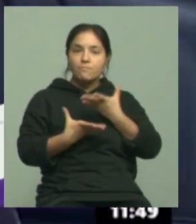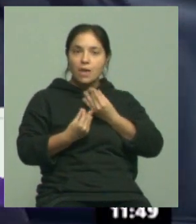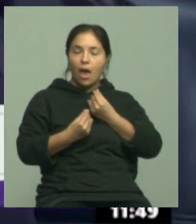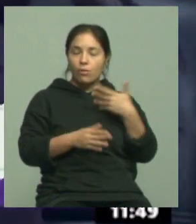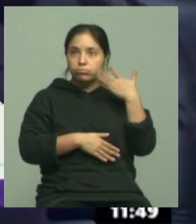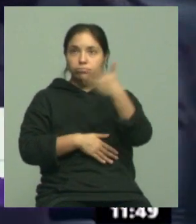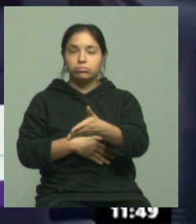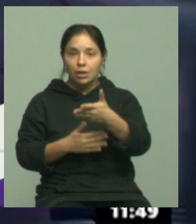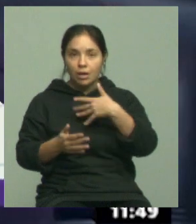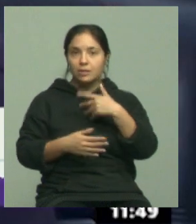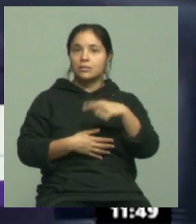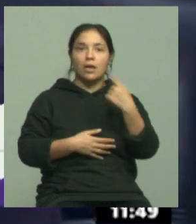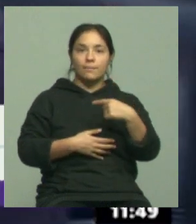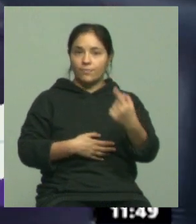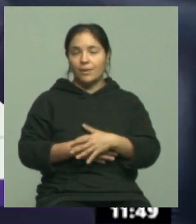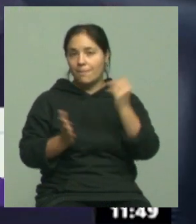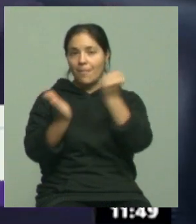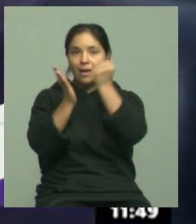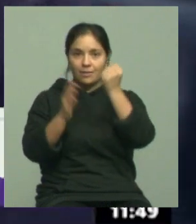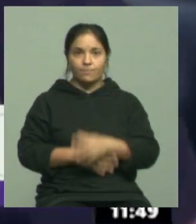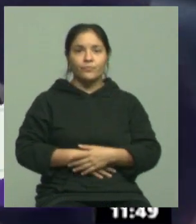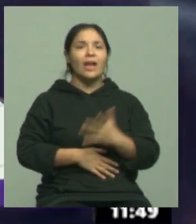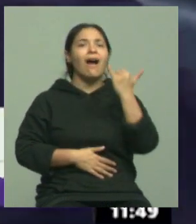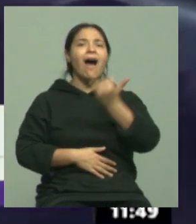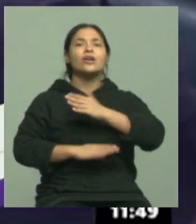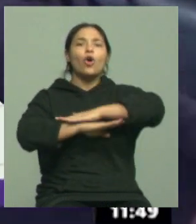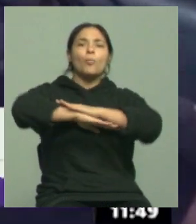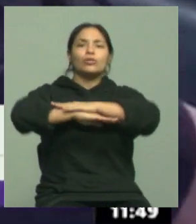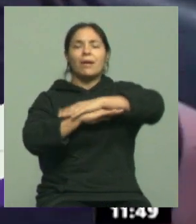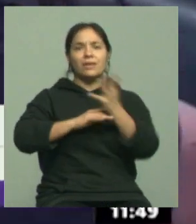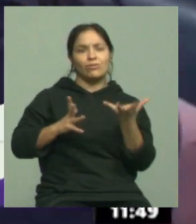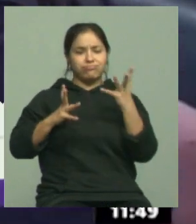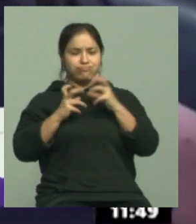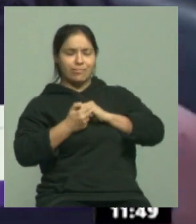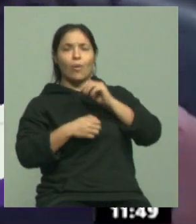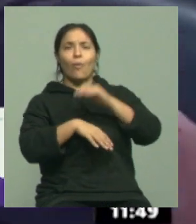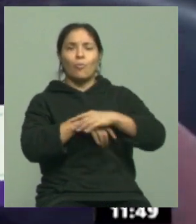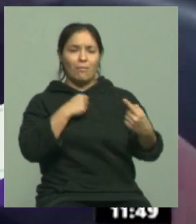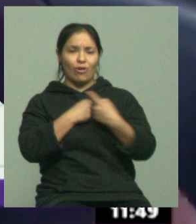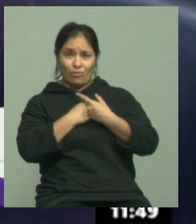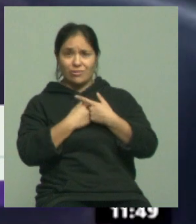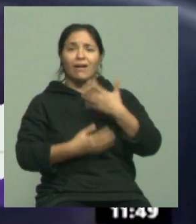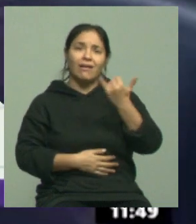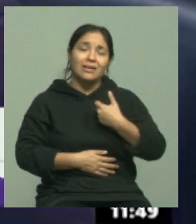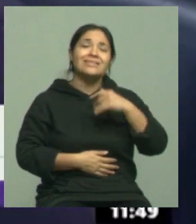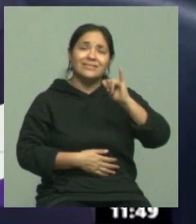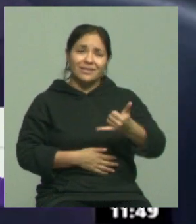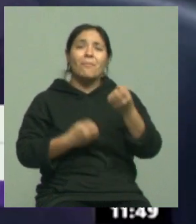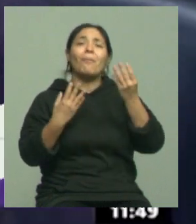¿Tenemos conductas autodestructivas? Puede ser, puede ser. Nos enseñaron que no nos merecíamos que nos quieran.